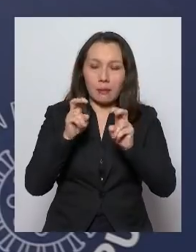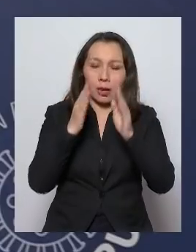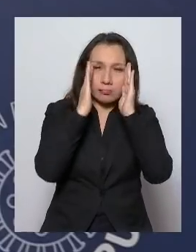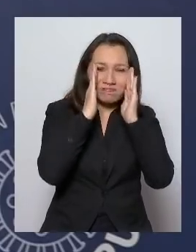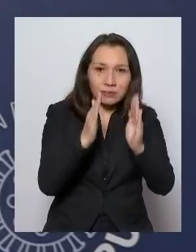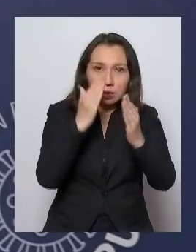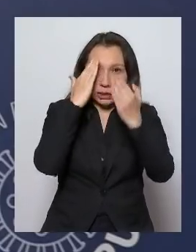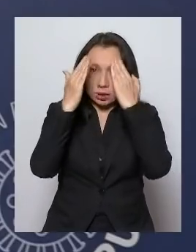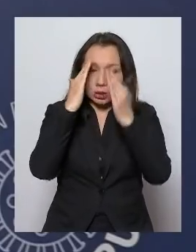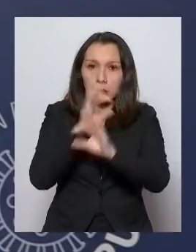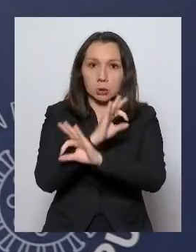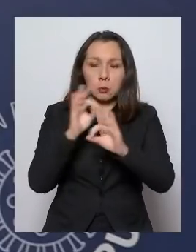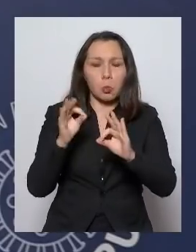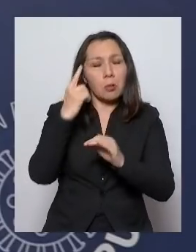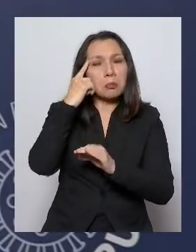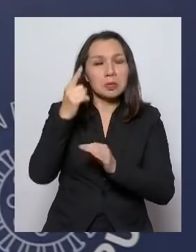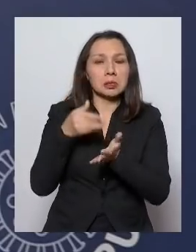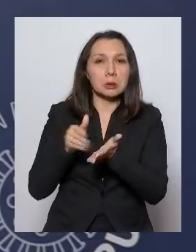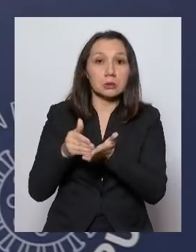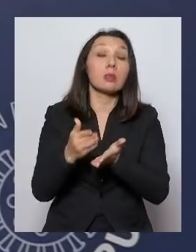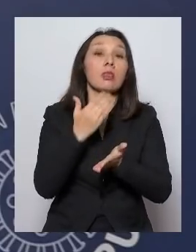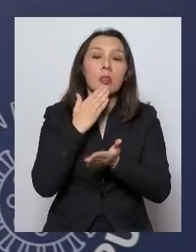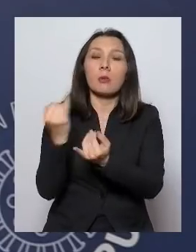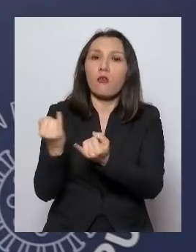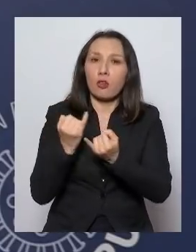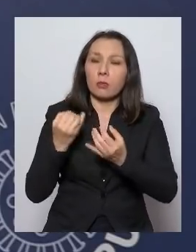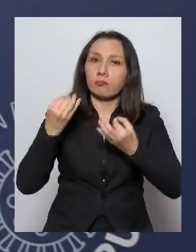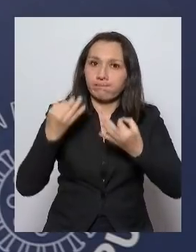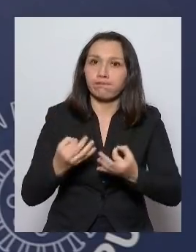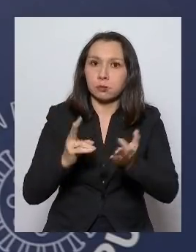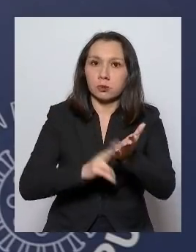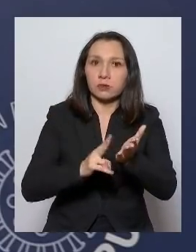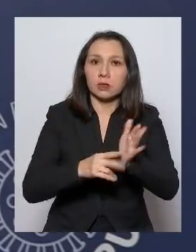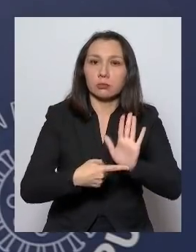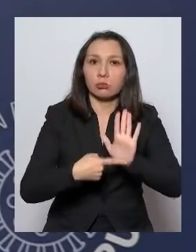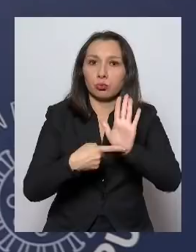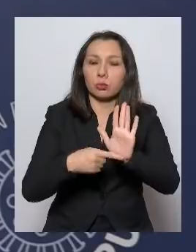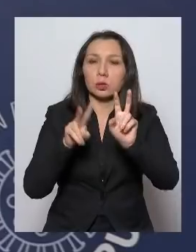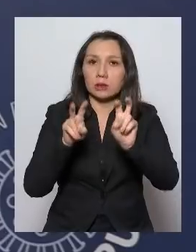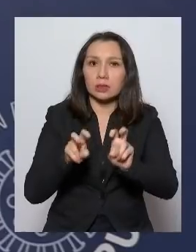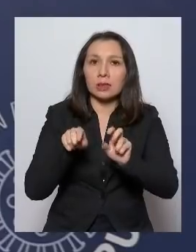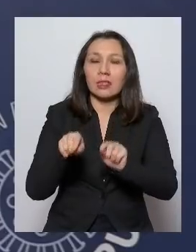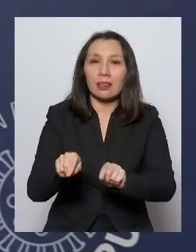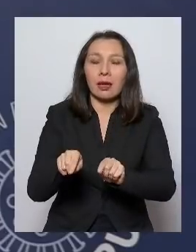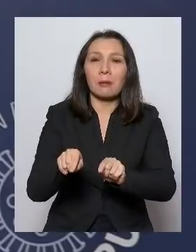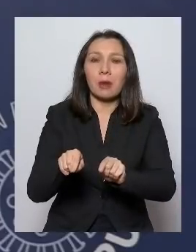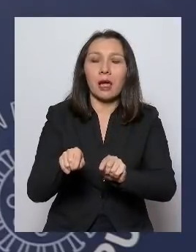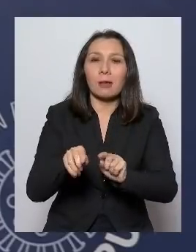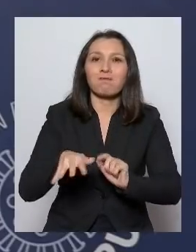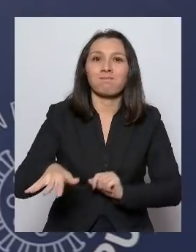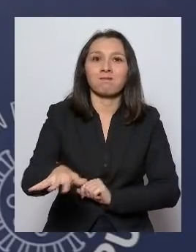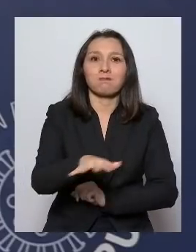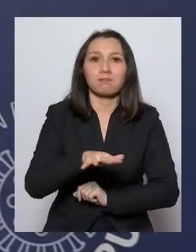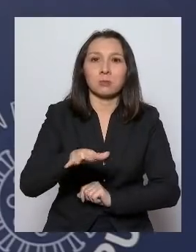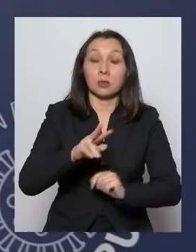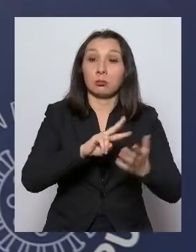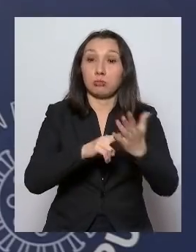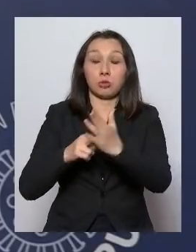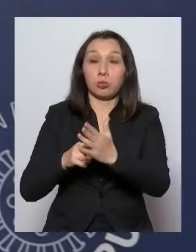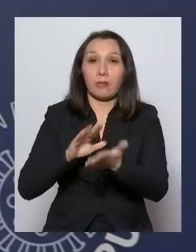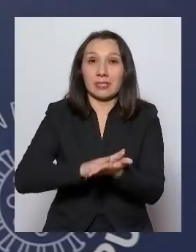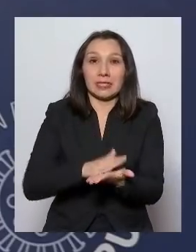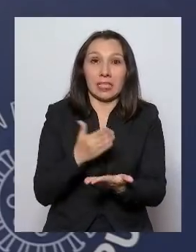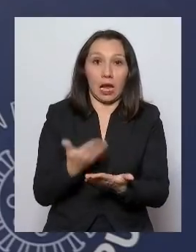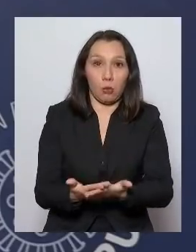A nadie escapa, y hay datos objetivos que así lo demuestran, que esta crisis